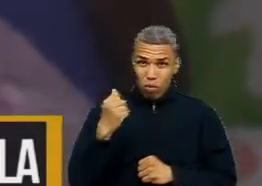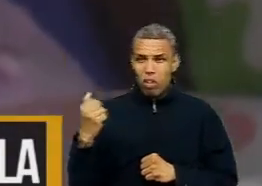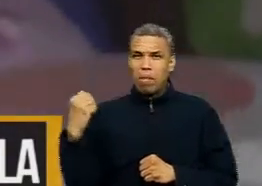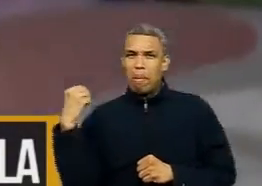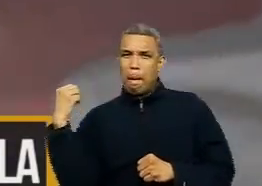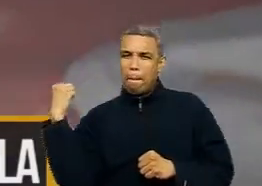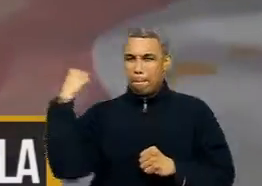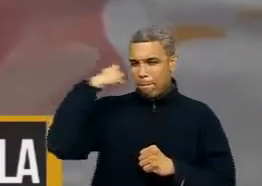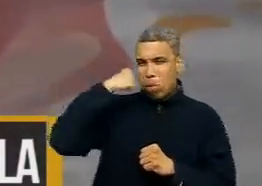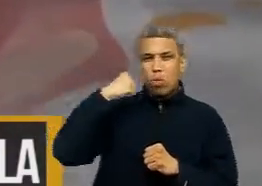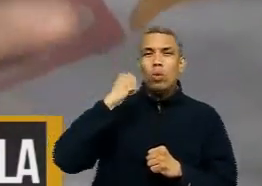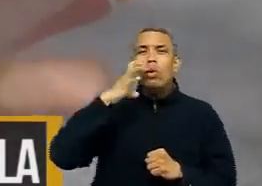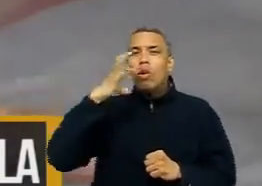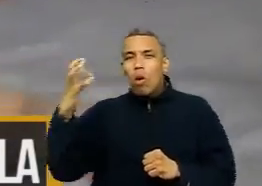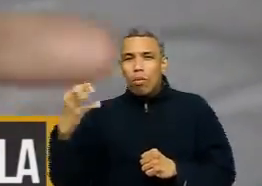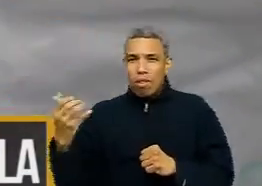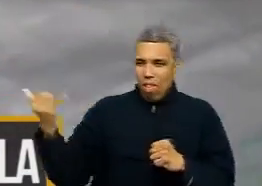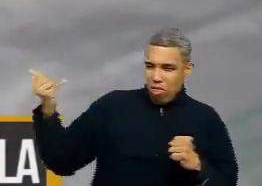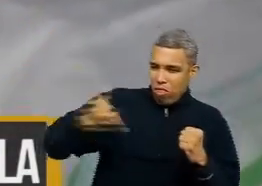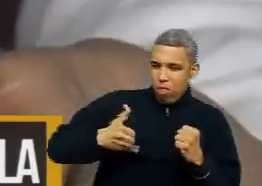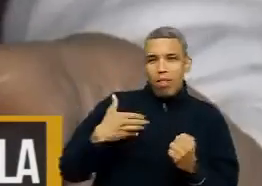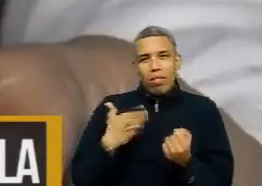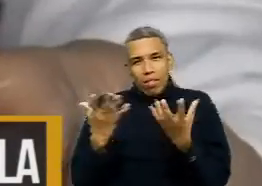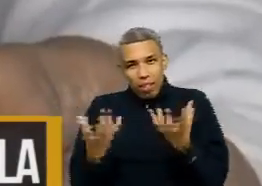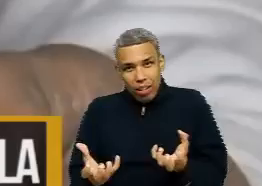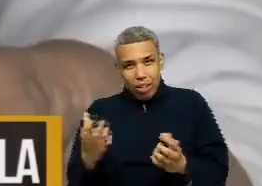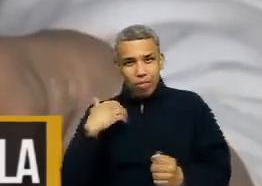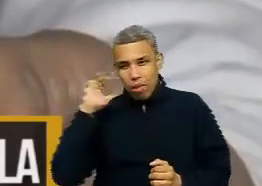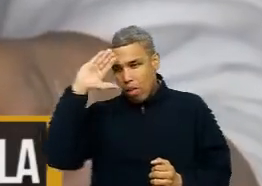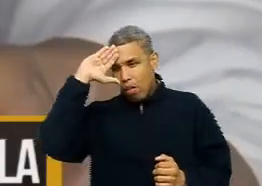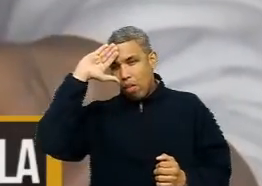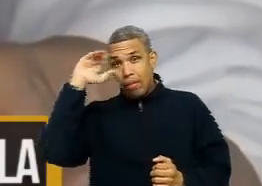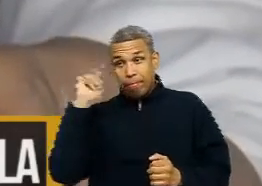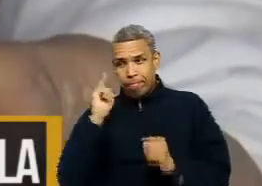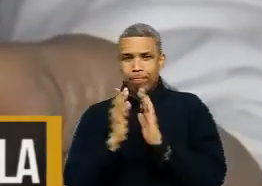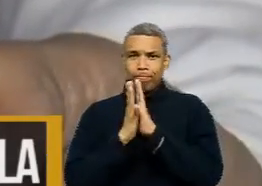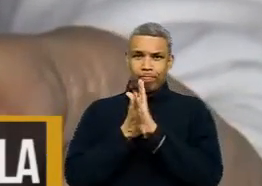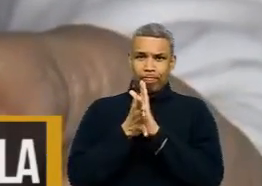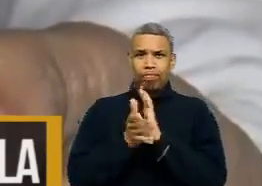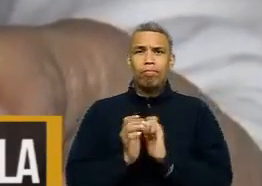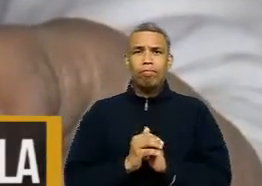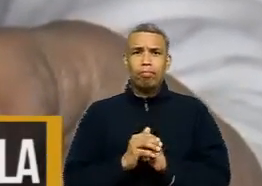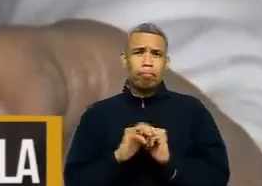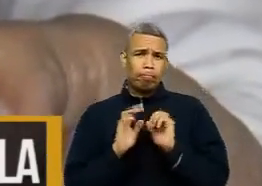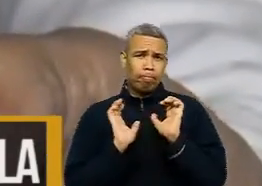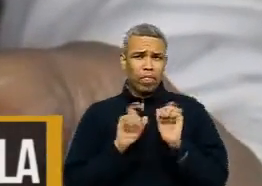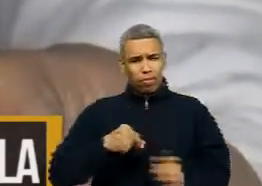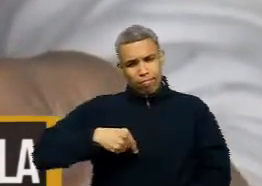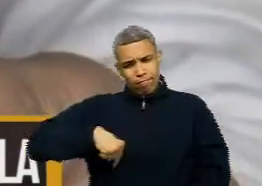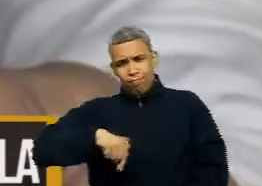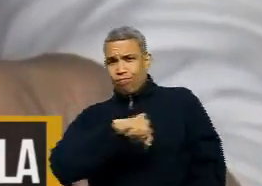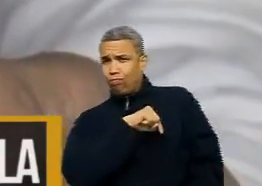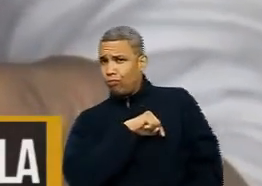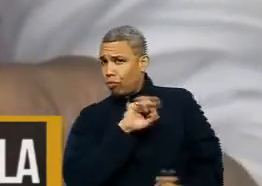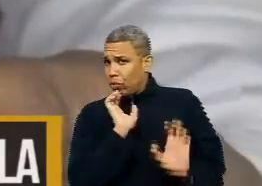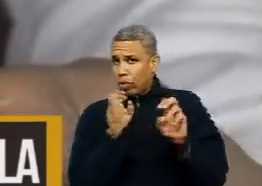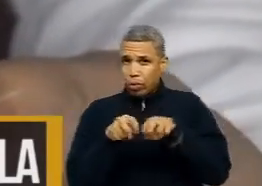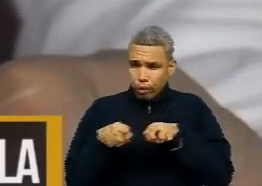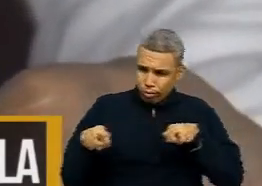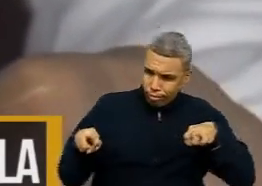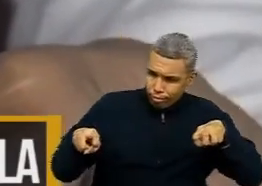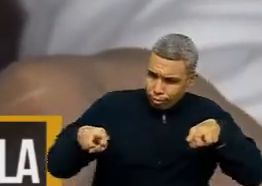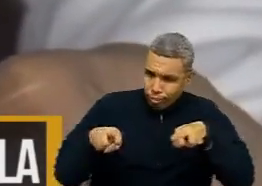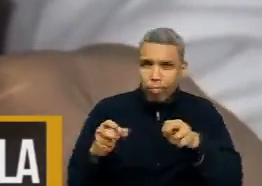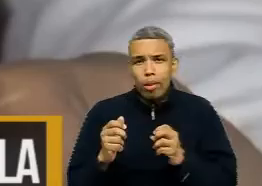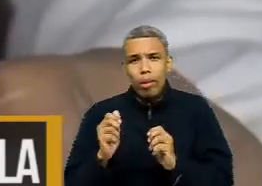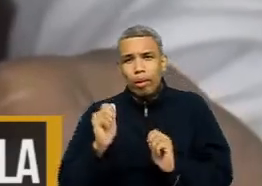de la agredida. Fue el señor con el que estaba con nosotros, un conocido ahí, no sé,